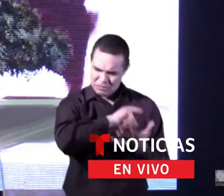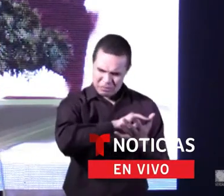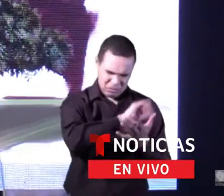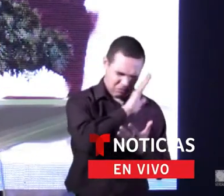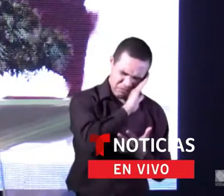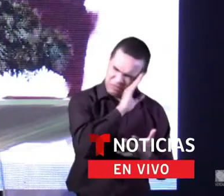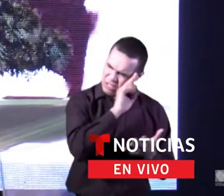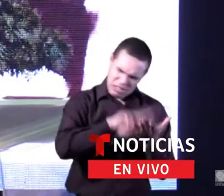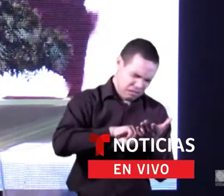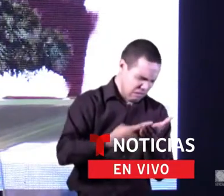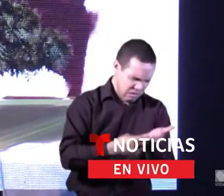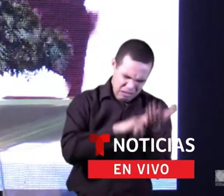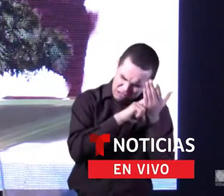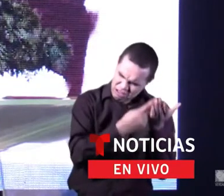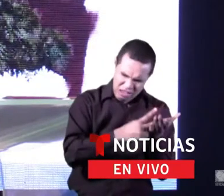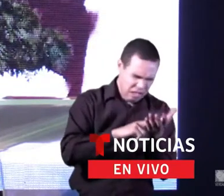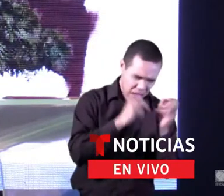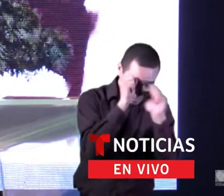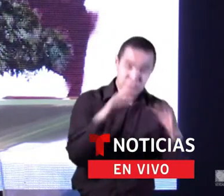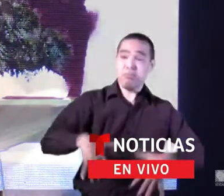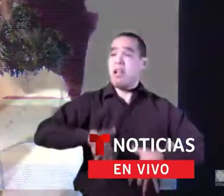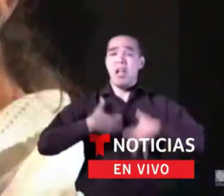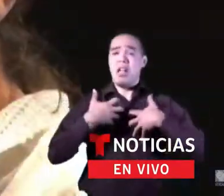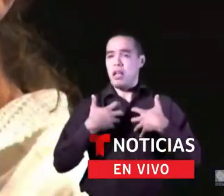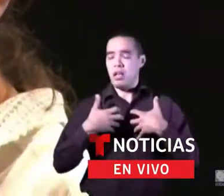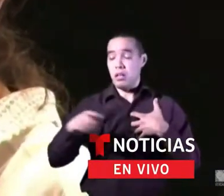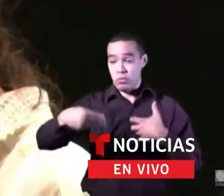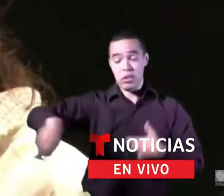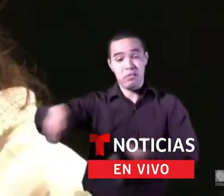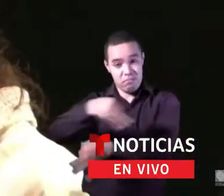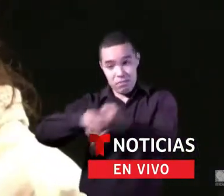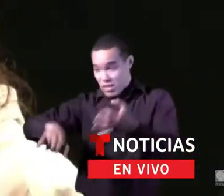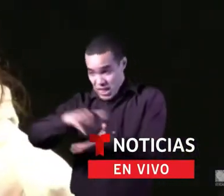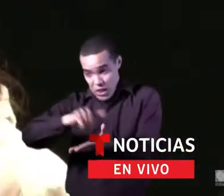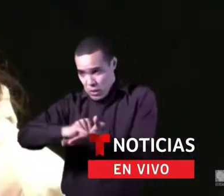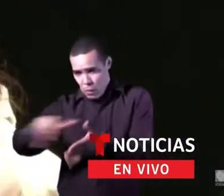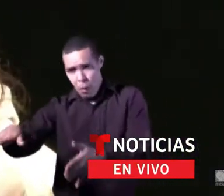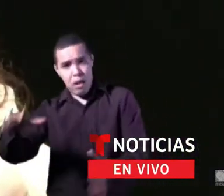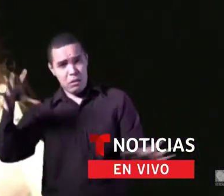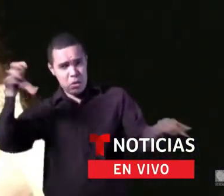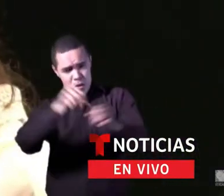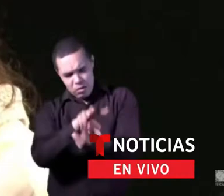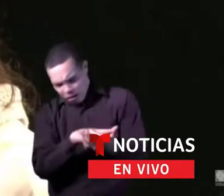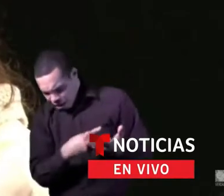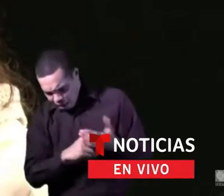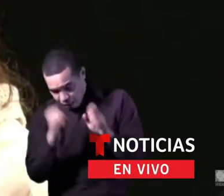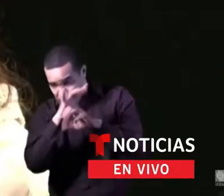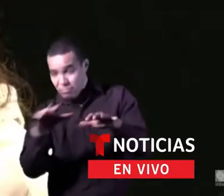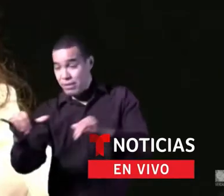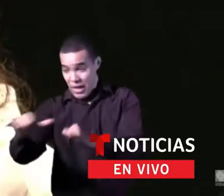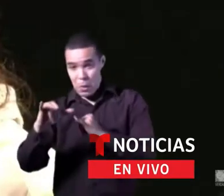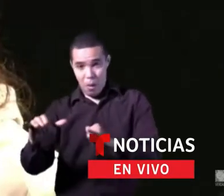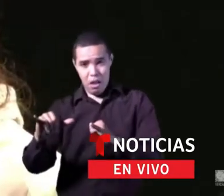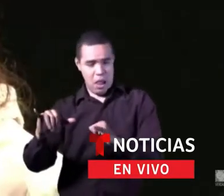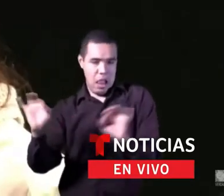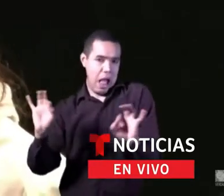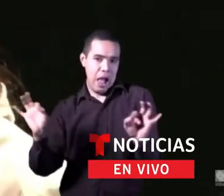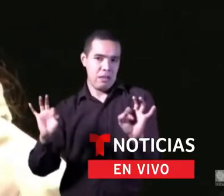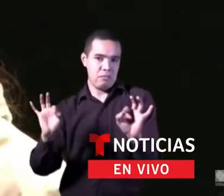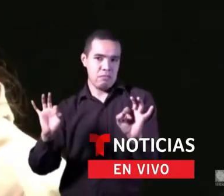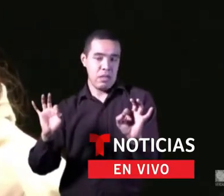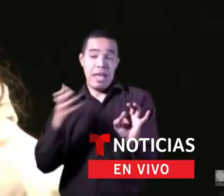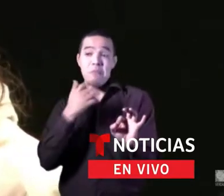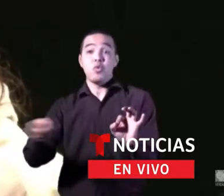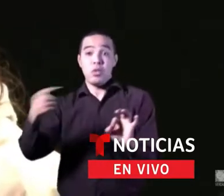pesadillas que nosotros estaríamos todavía en la distancia de no